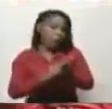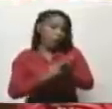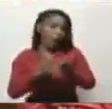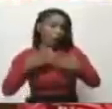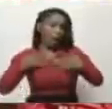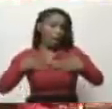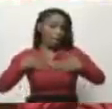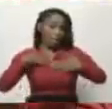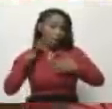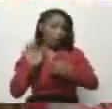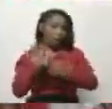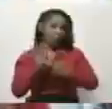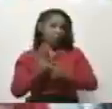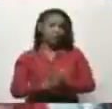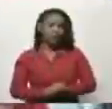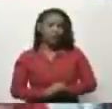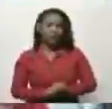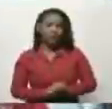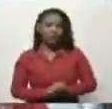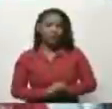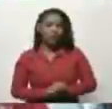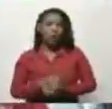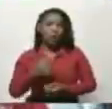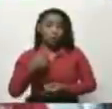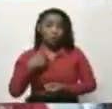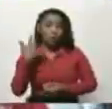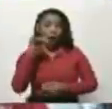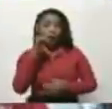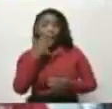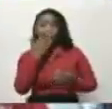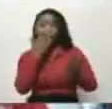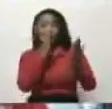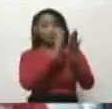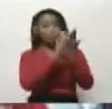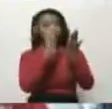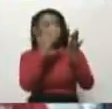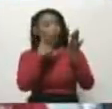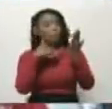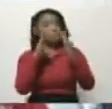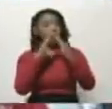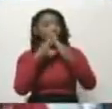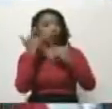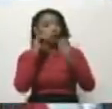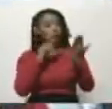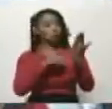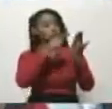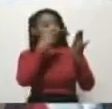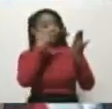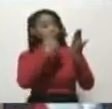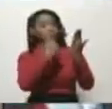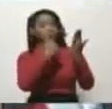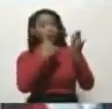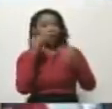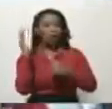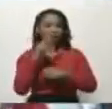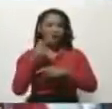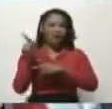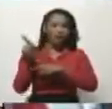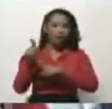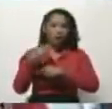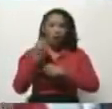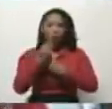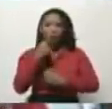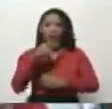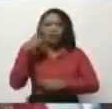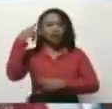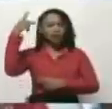ejemplo. Yo tengo espejo en mi casa. Entonces, cuando vengan con esas, ¿cómo diría el